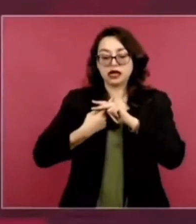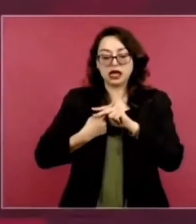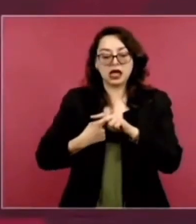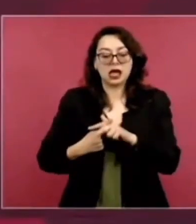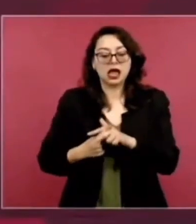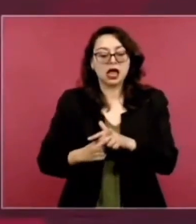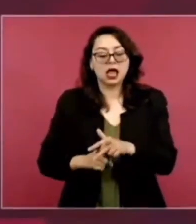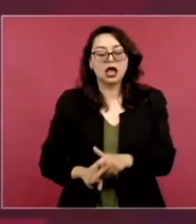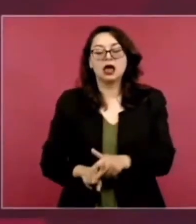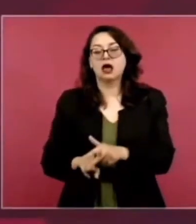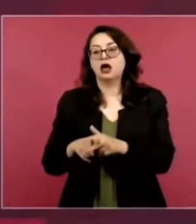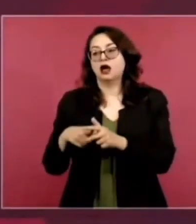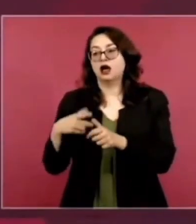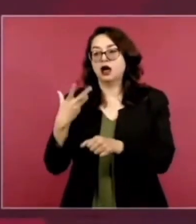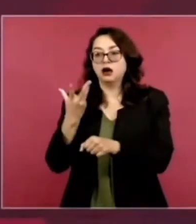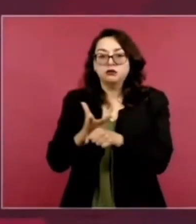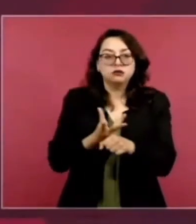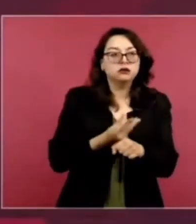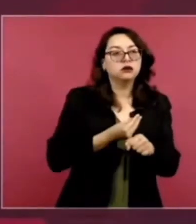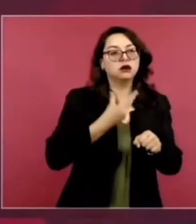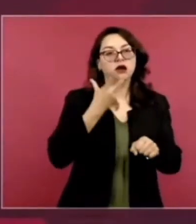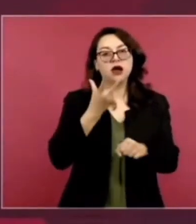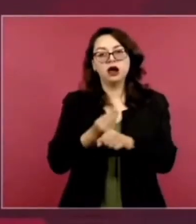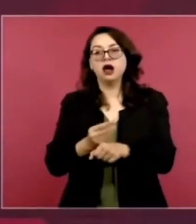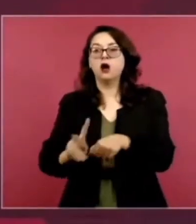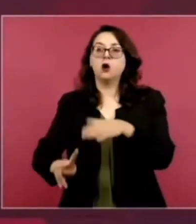lo público,